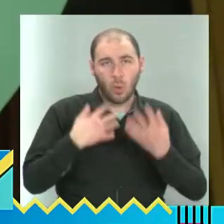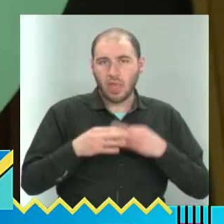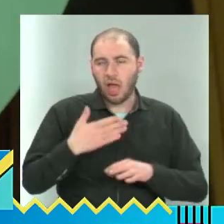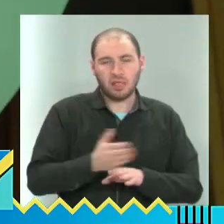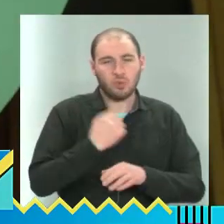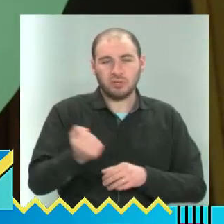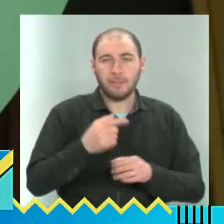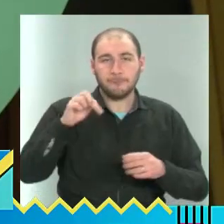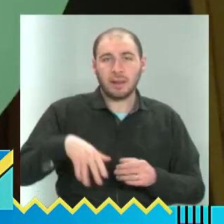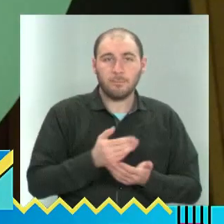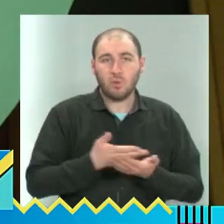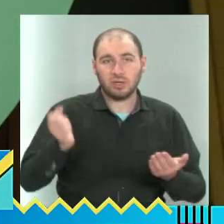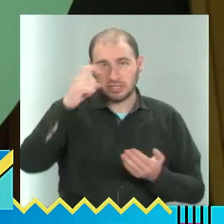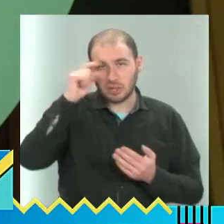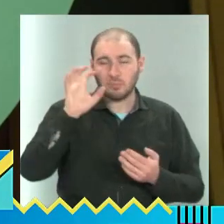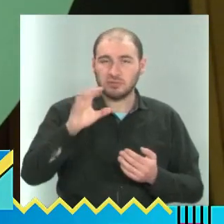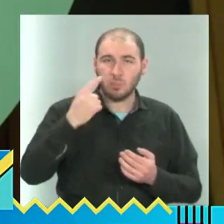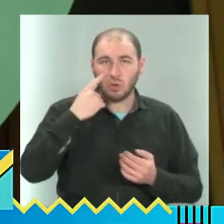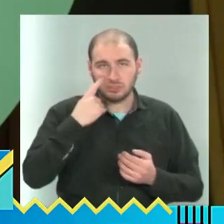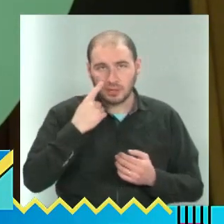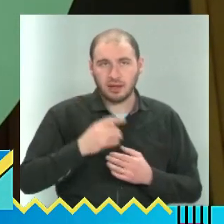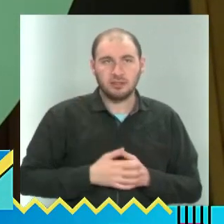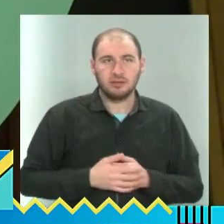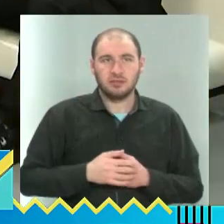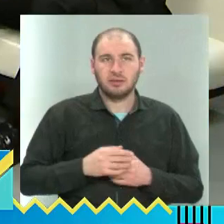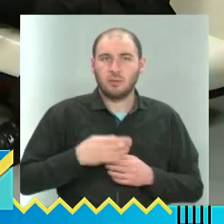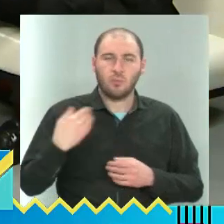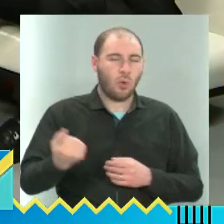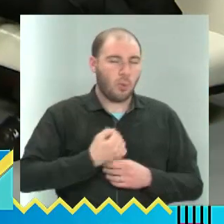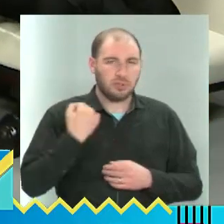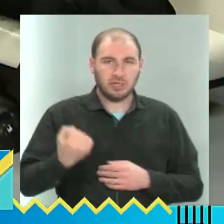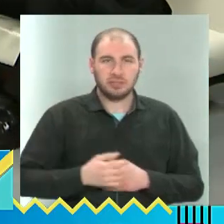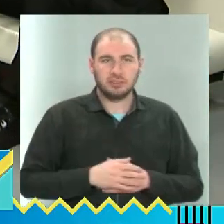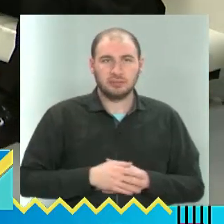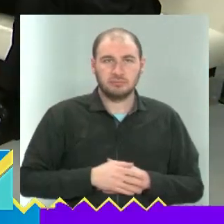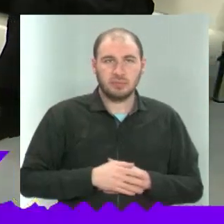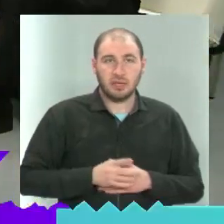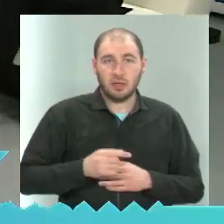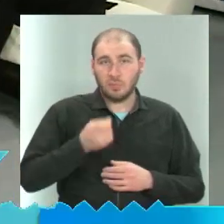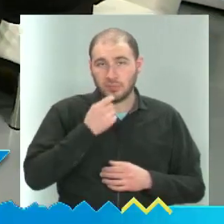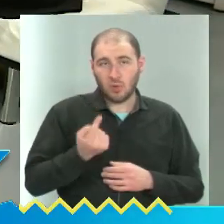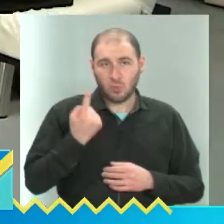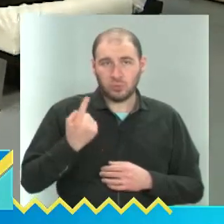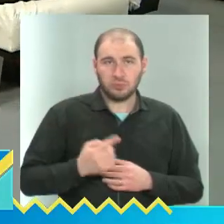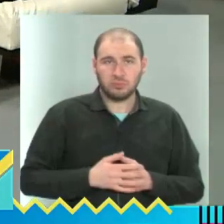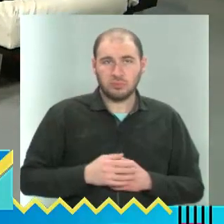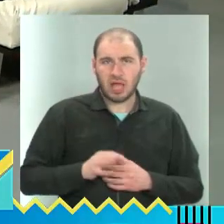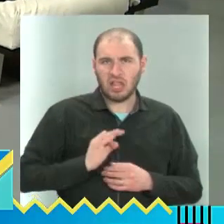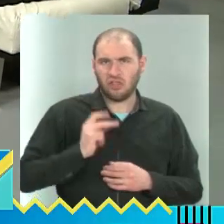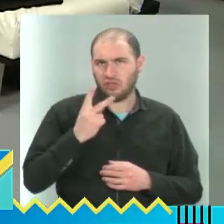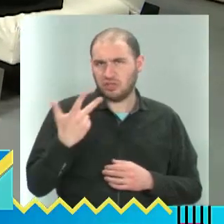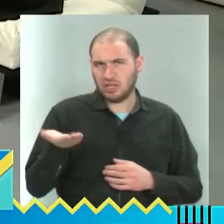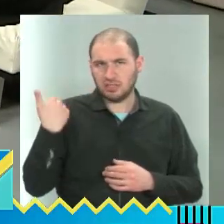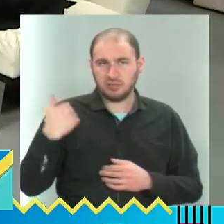fundamental, las políticas públicas nacionales, provinciales, municipales son extraordinariamente importantes. Tuvimos un caso hace unos 2 o 3